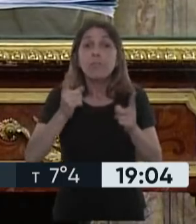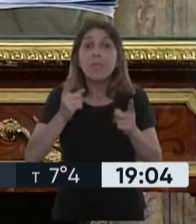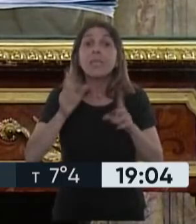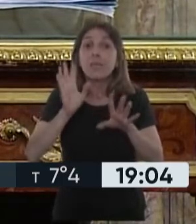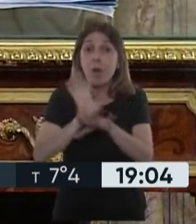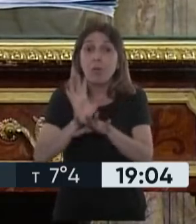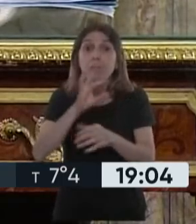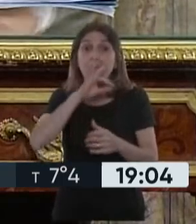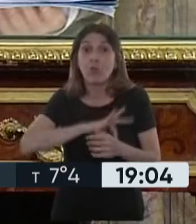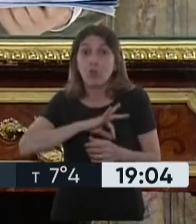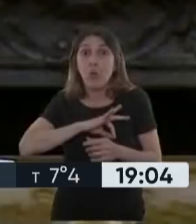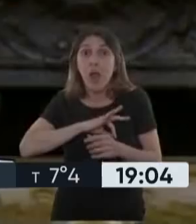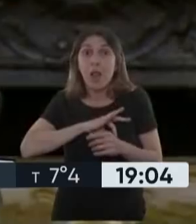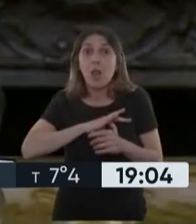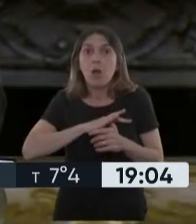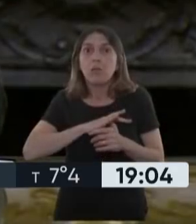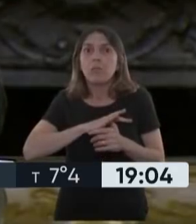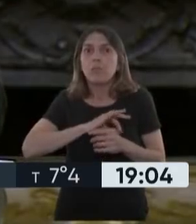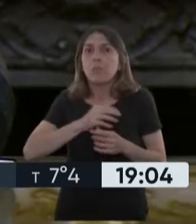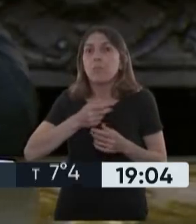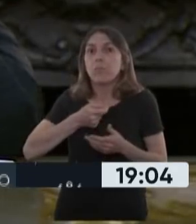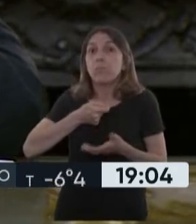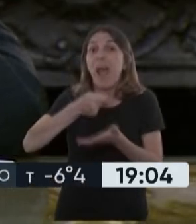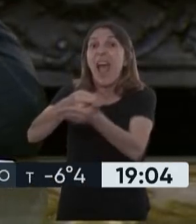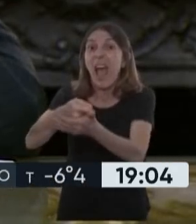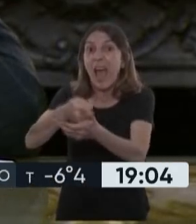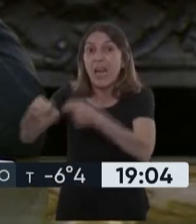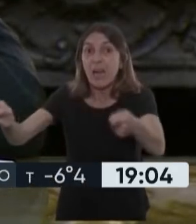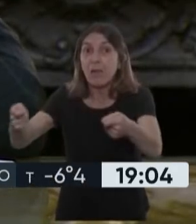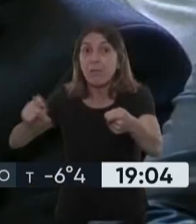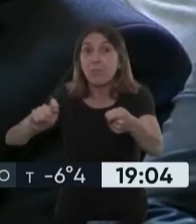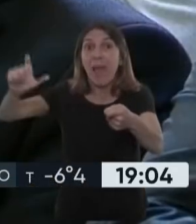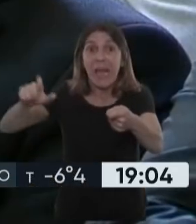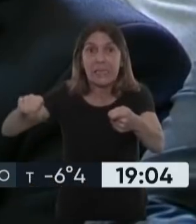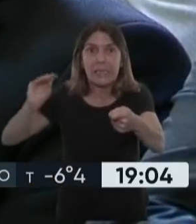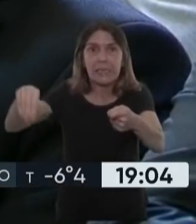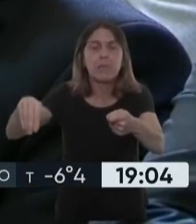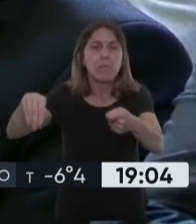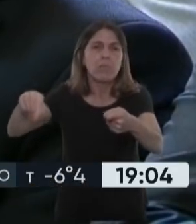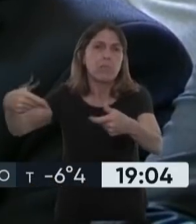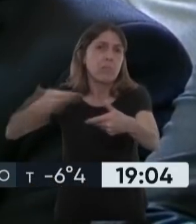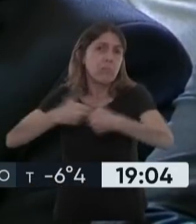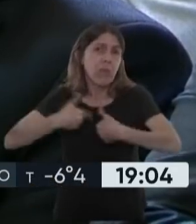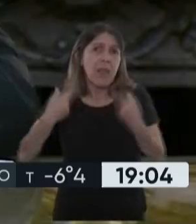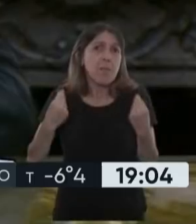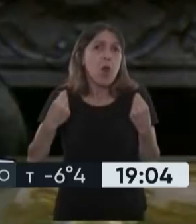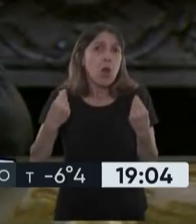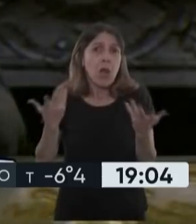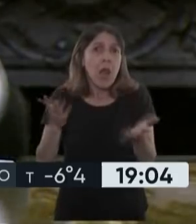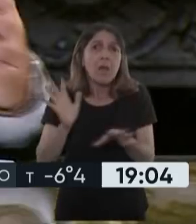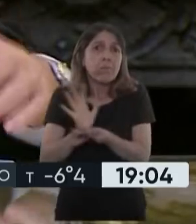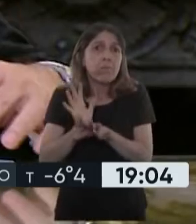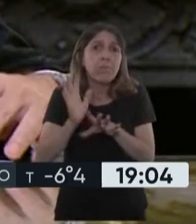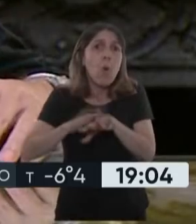incremento de los ingresos, un incremento excepcional de los ingresos, que estos sectores están reclamando, producto de, vuelvo a repetir,